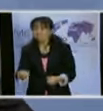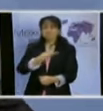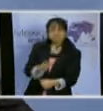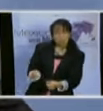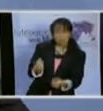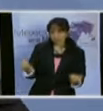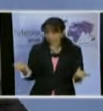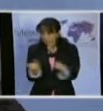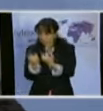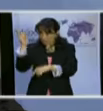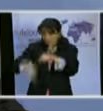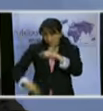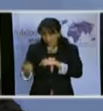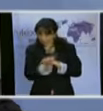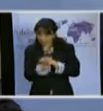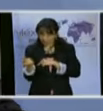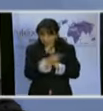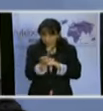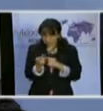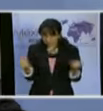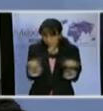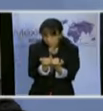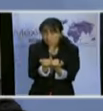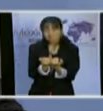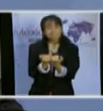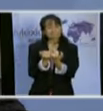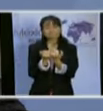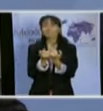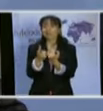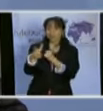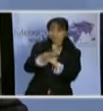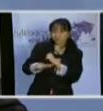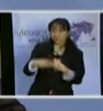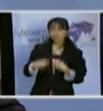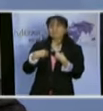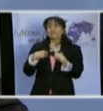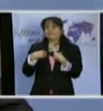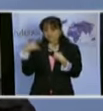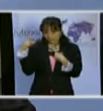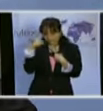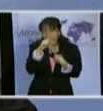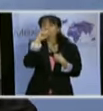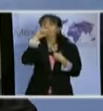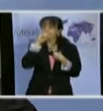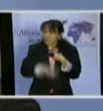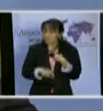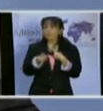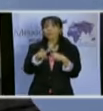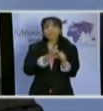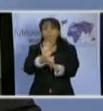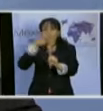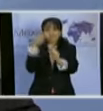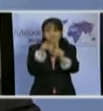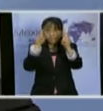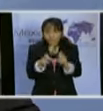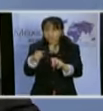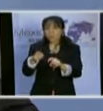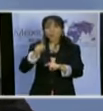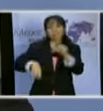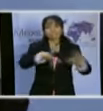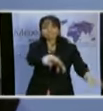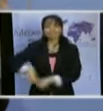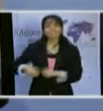viven en condiciones económicas extremas y muy difíciles, incluyendo el tema de los desalojos, por ejemplo. Y aquí tenemos que llamar la